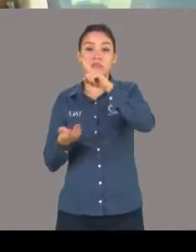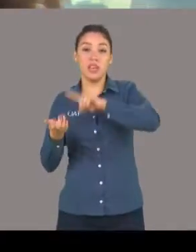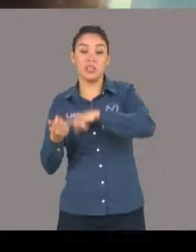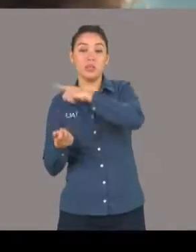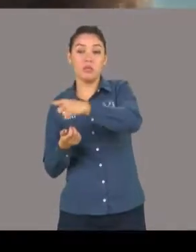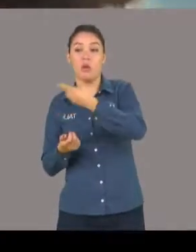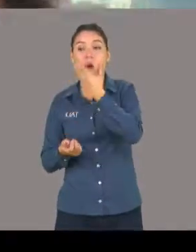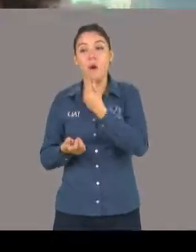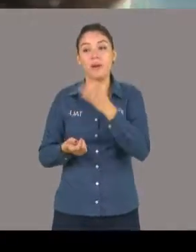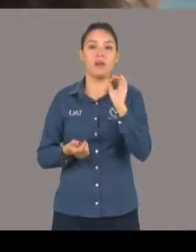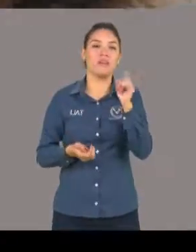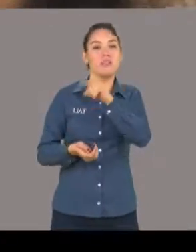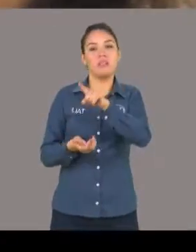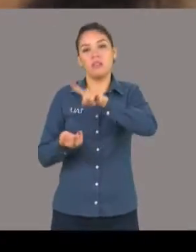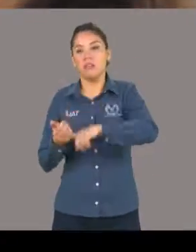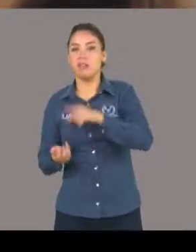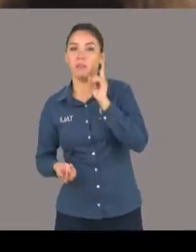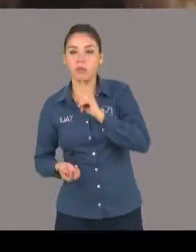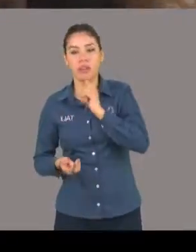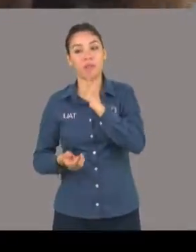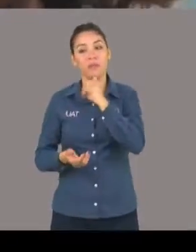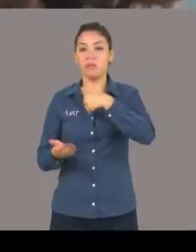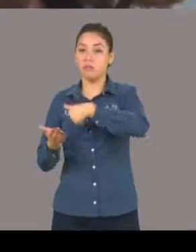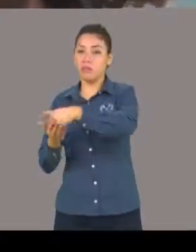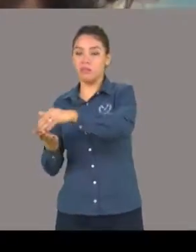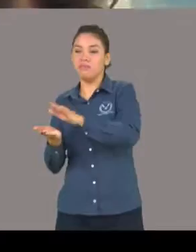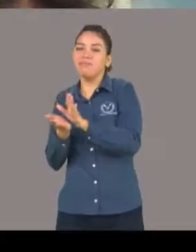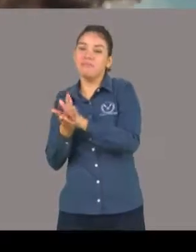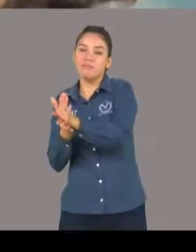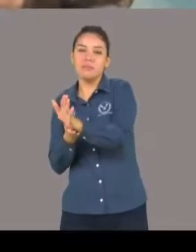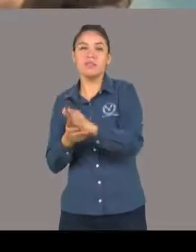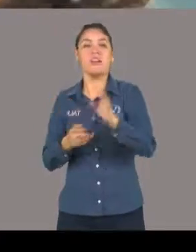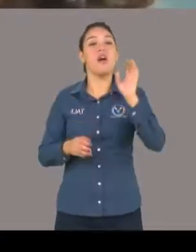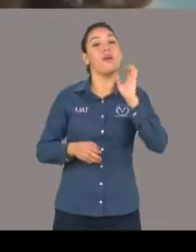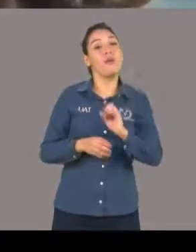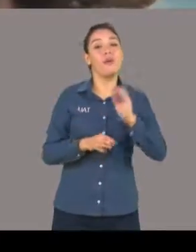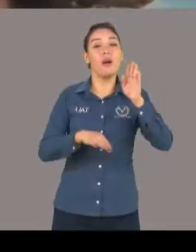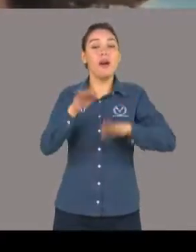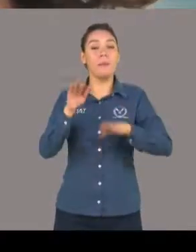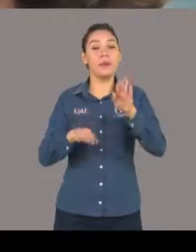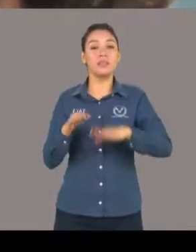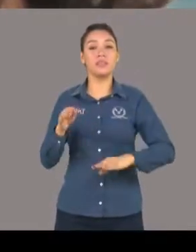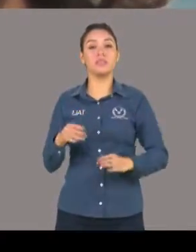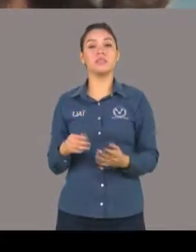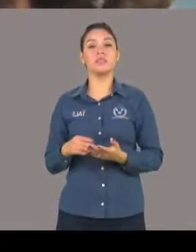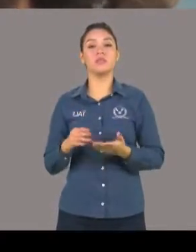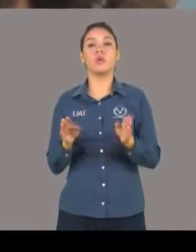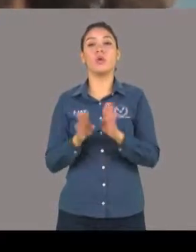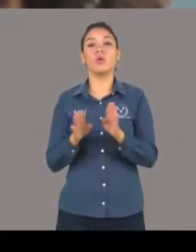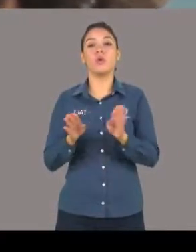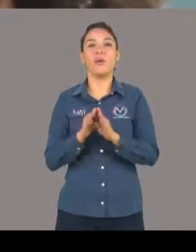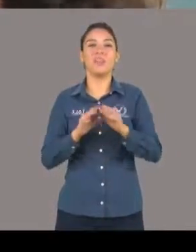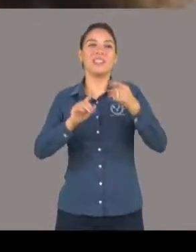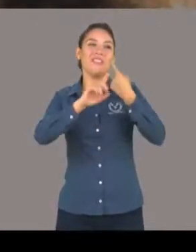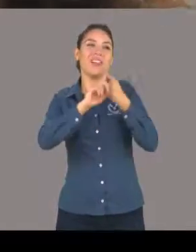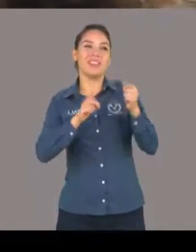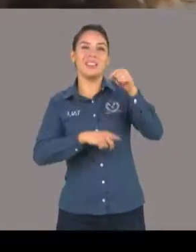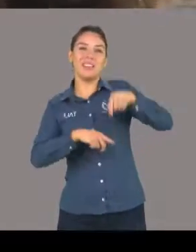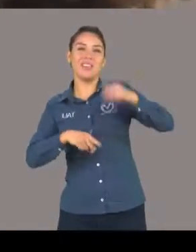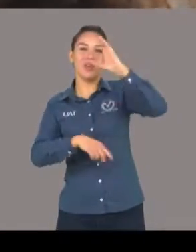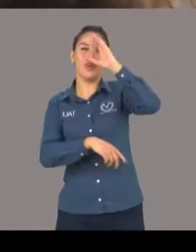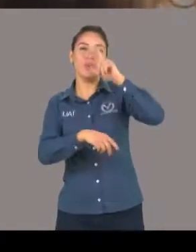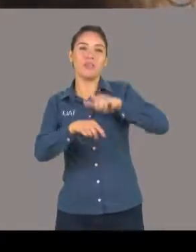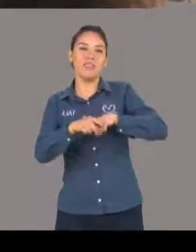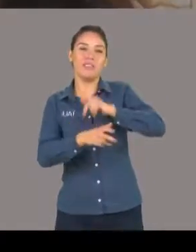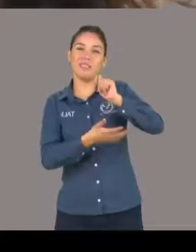por el simple hecho de ser hombre o por ser mujer. Otras veces puede ser simplemente por el hecho de cómo es la cultura